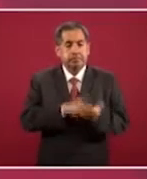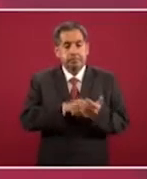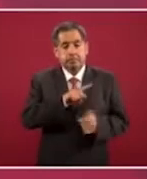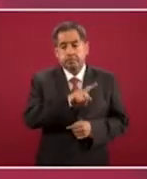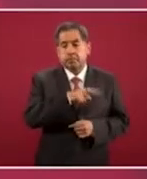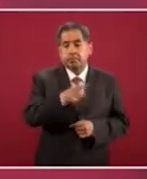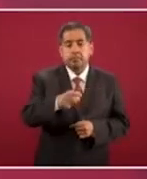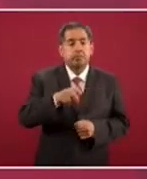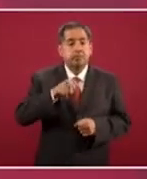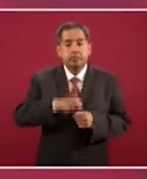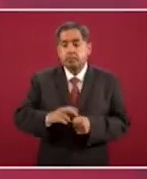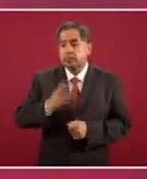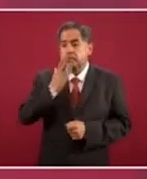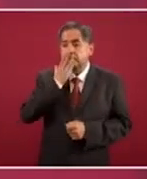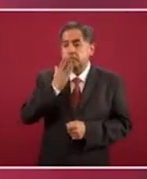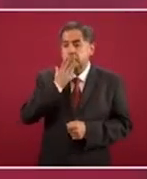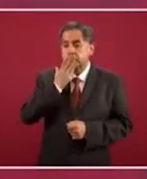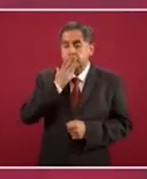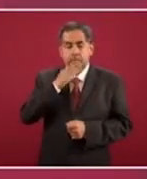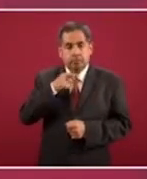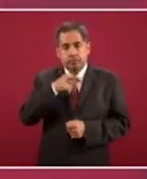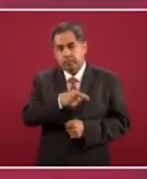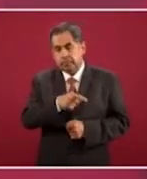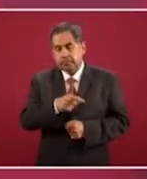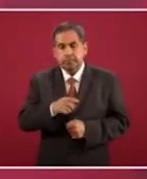mina de sonora que causó